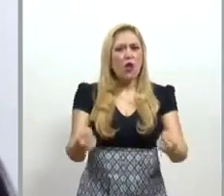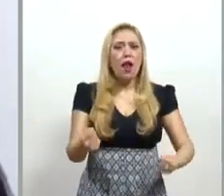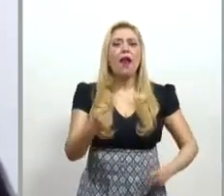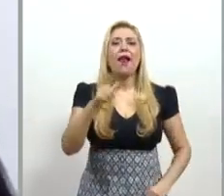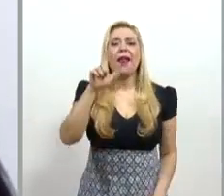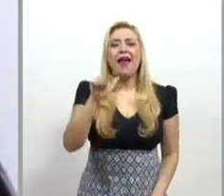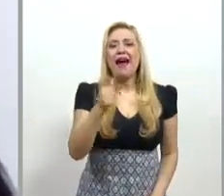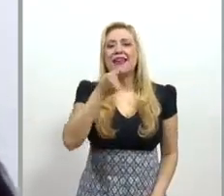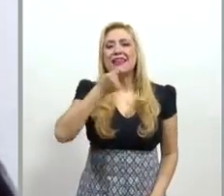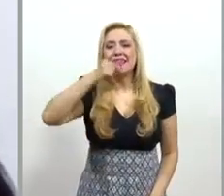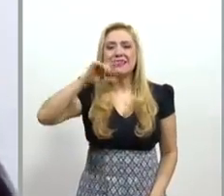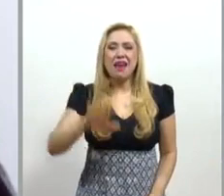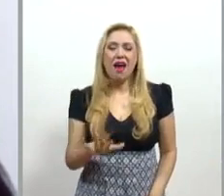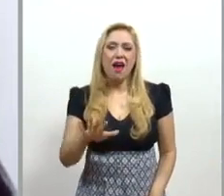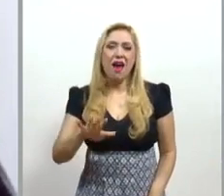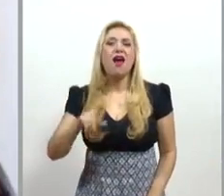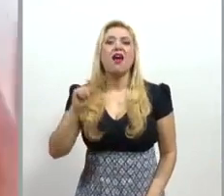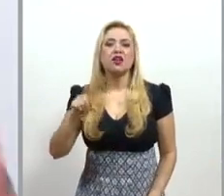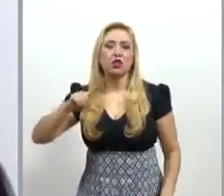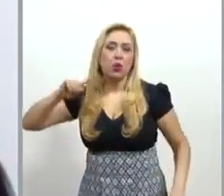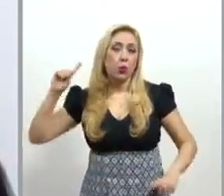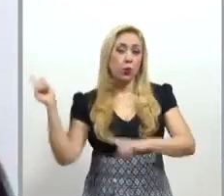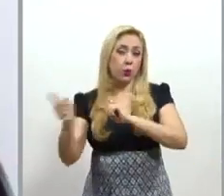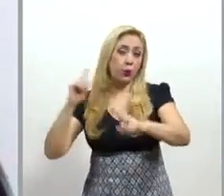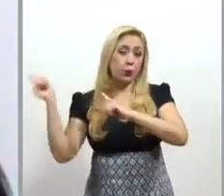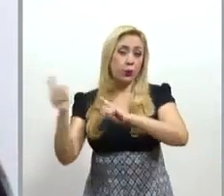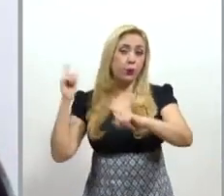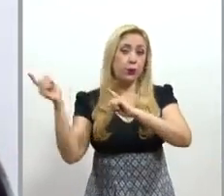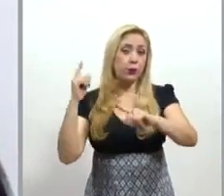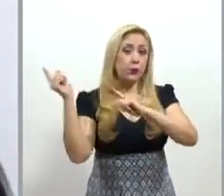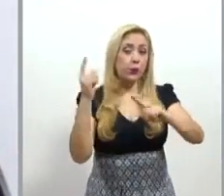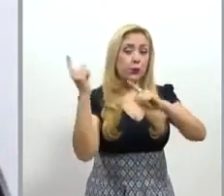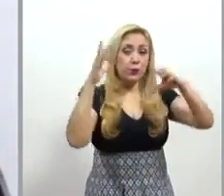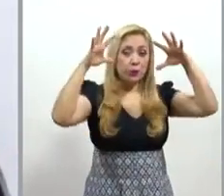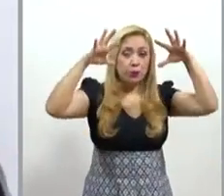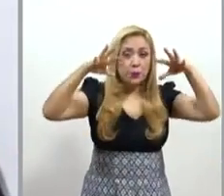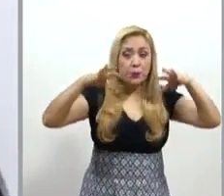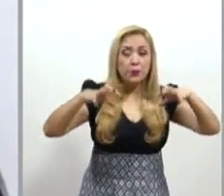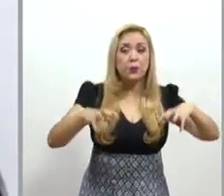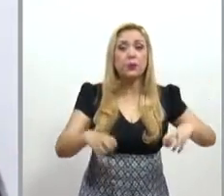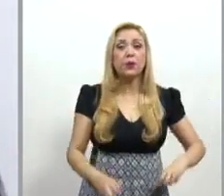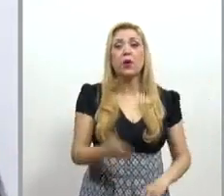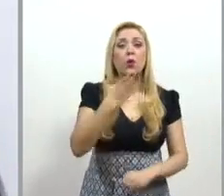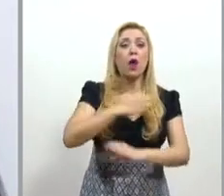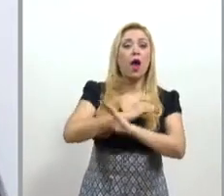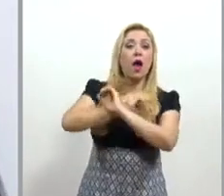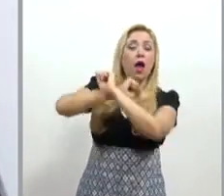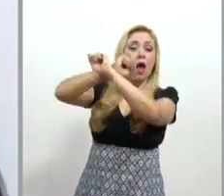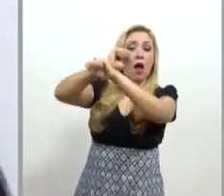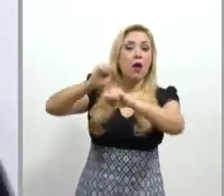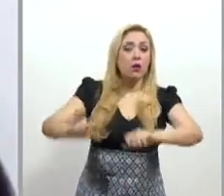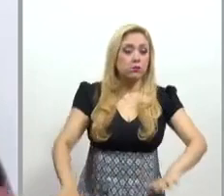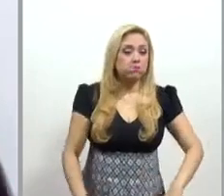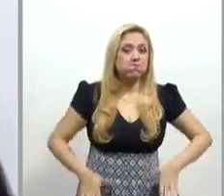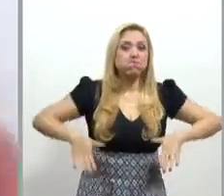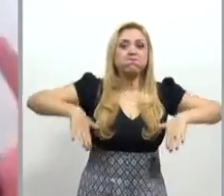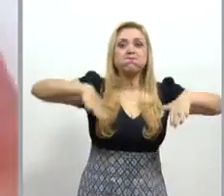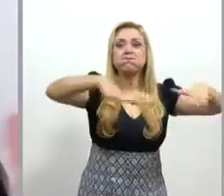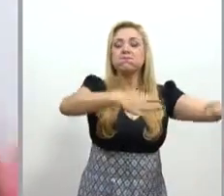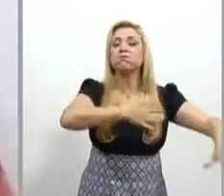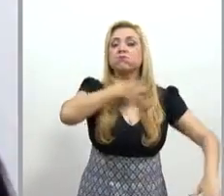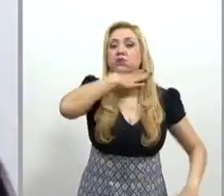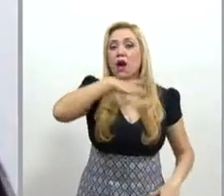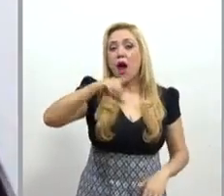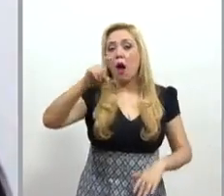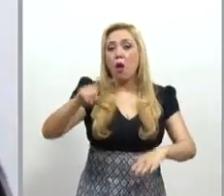niña que ha causado inundaciones con muchísima intensidad y afectaciones a casi a toda la población en el país, pero también